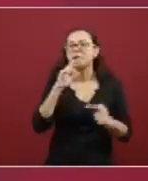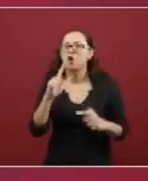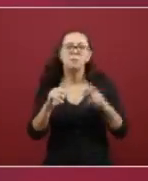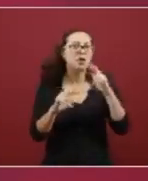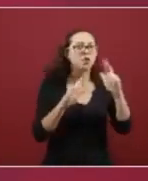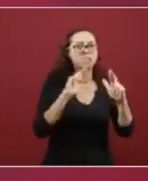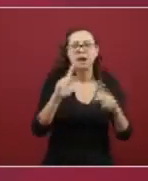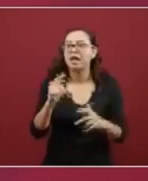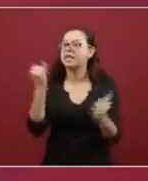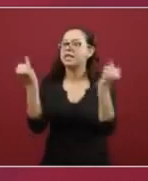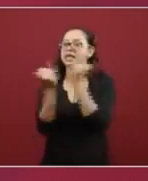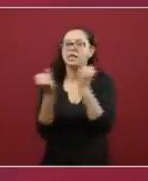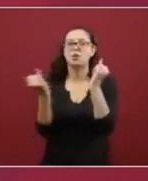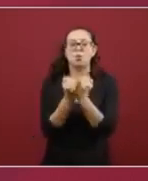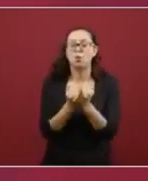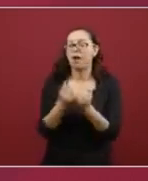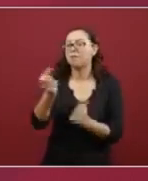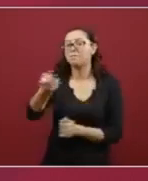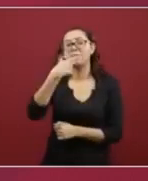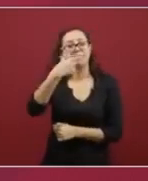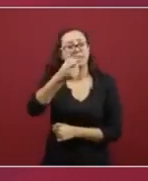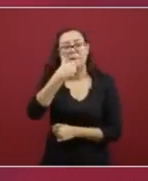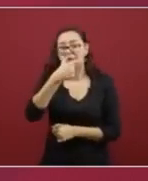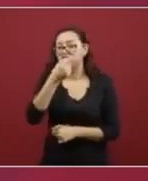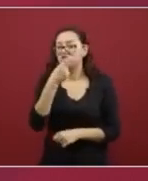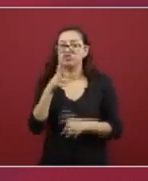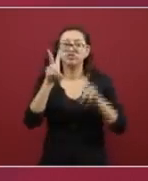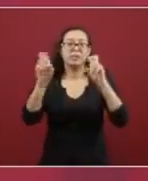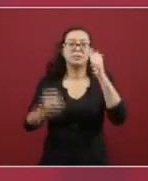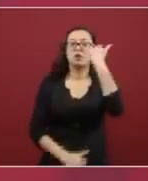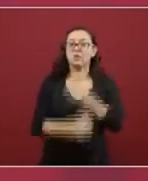licitación internacional,